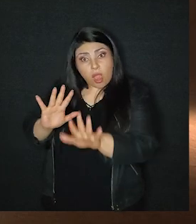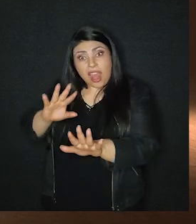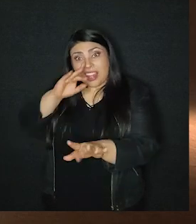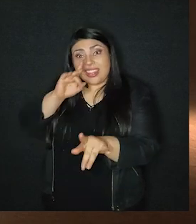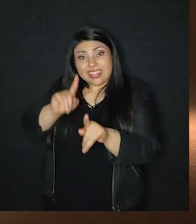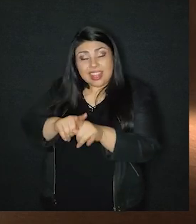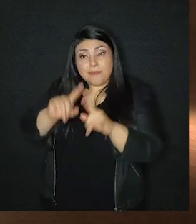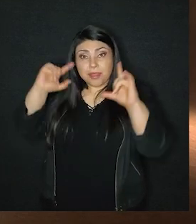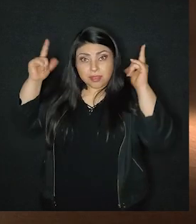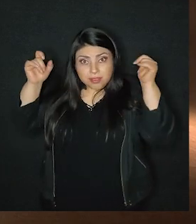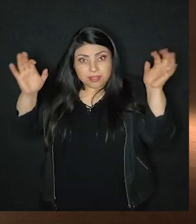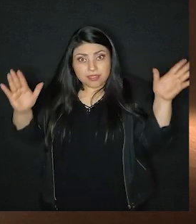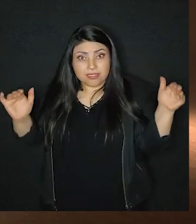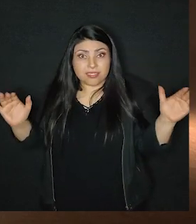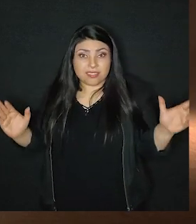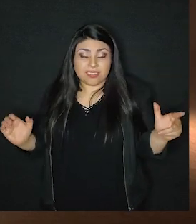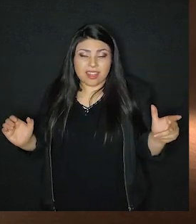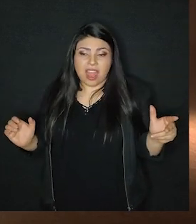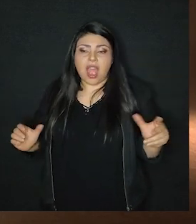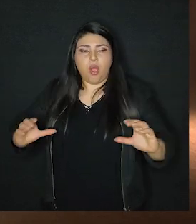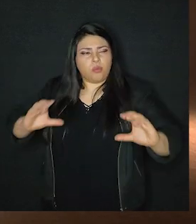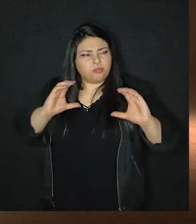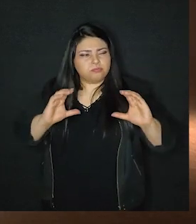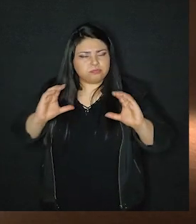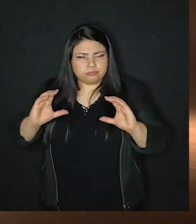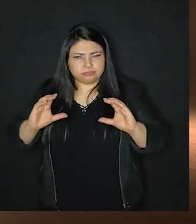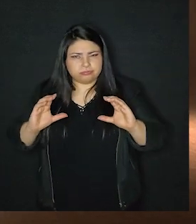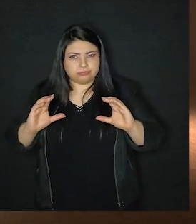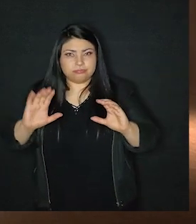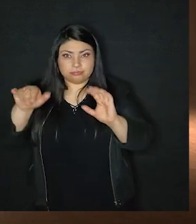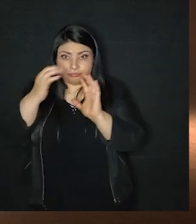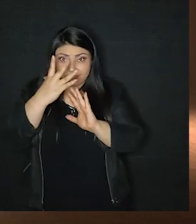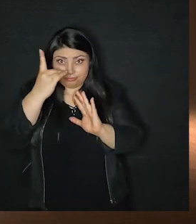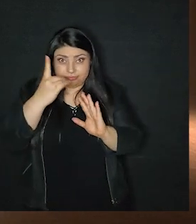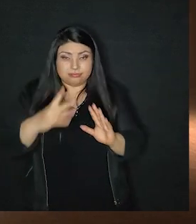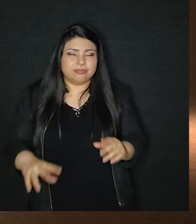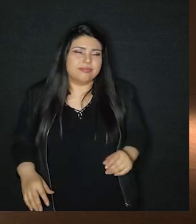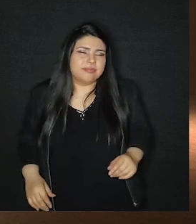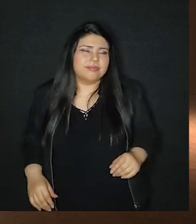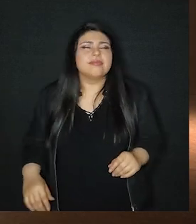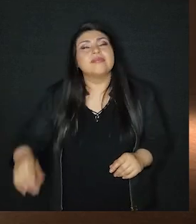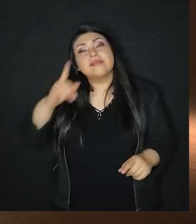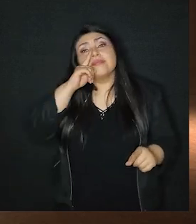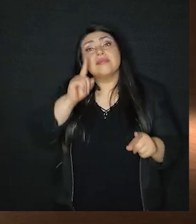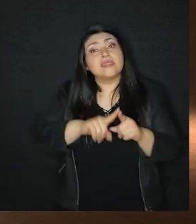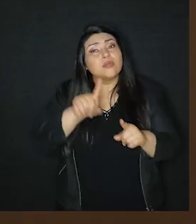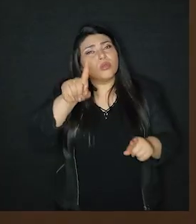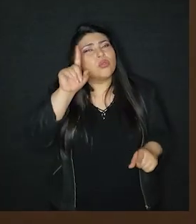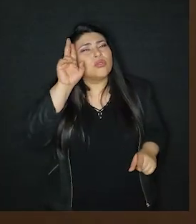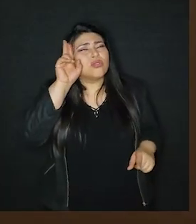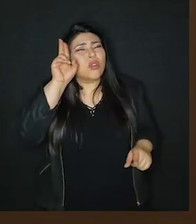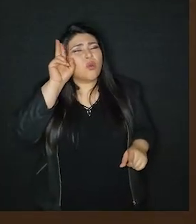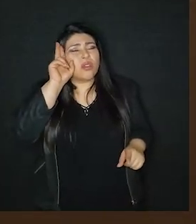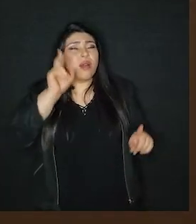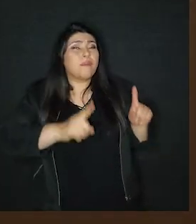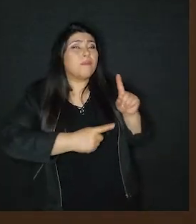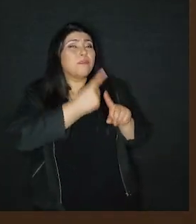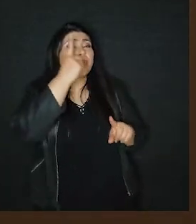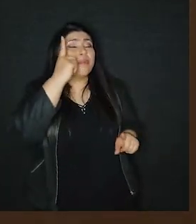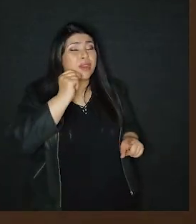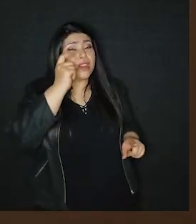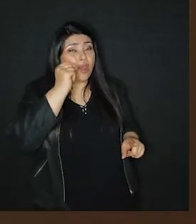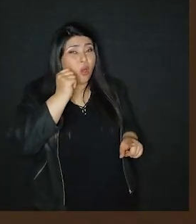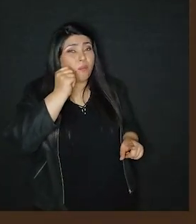ver esas imágenes que se repiten De hecho cuando Adán pecott tuvo que hacer un